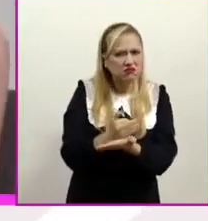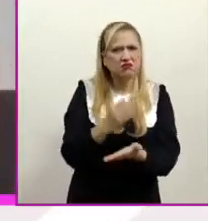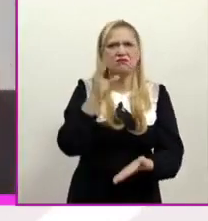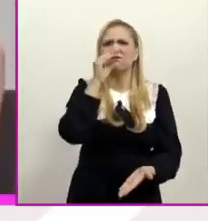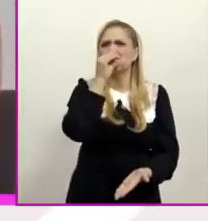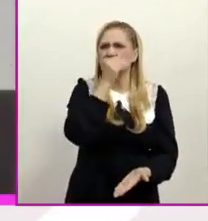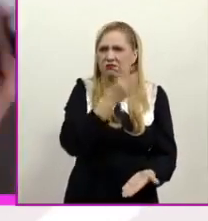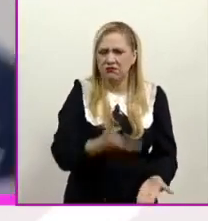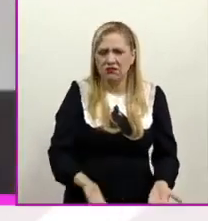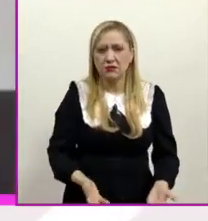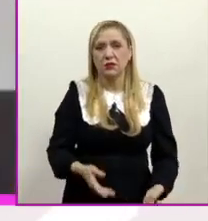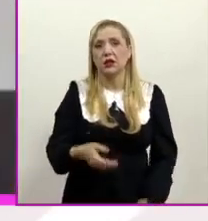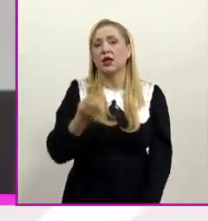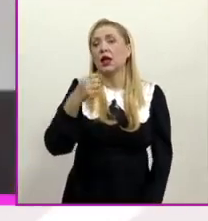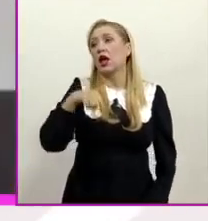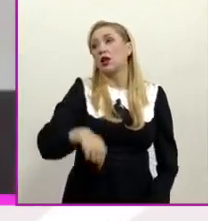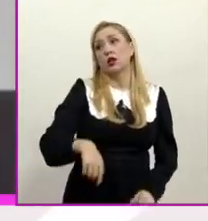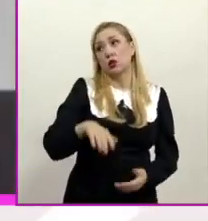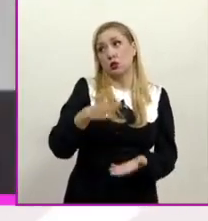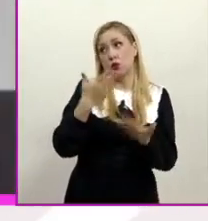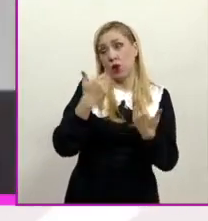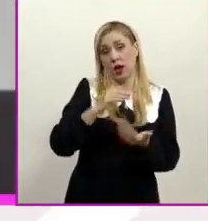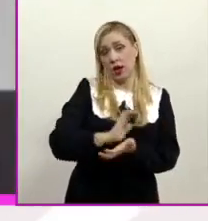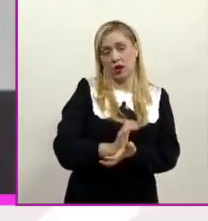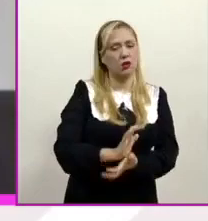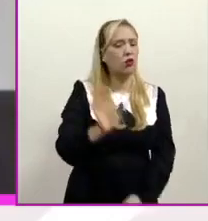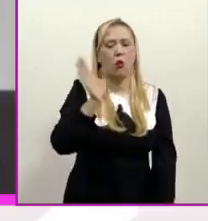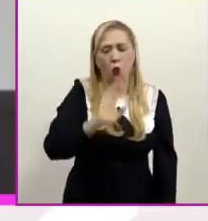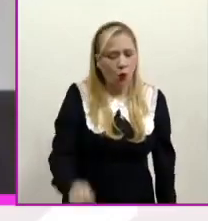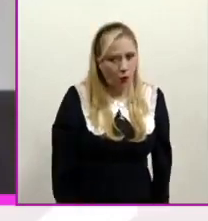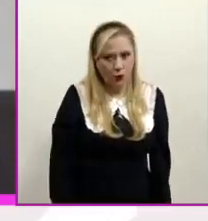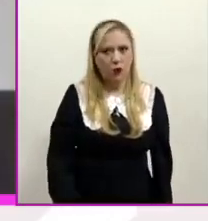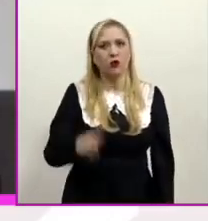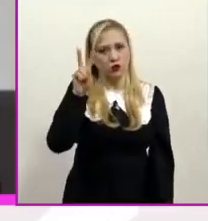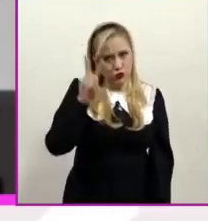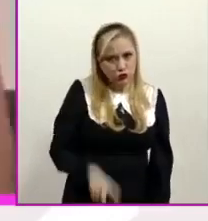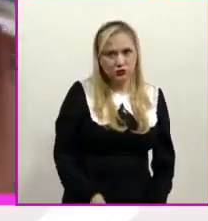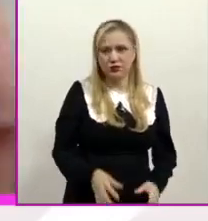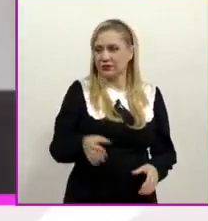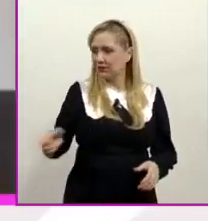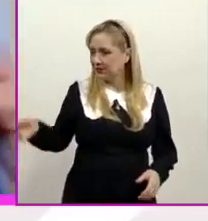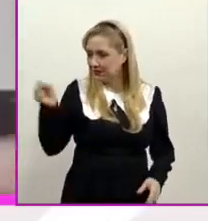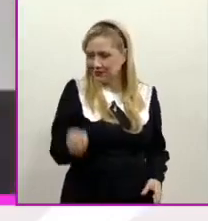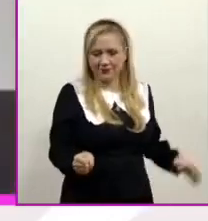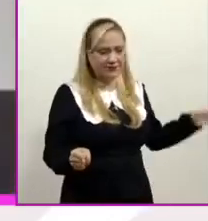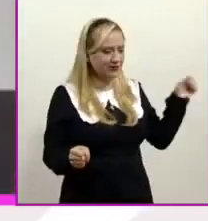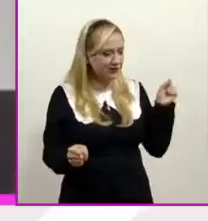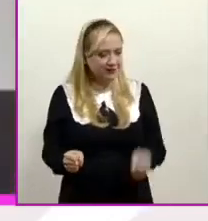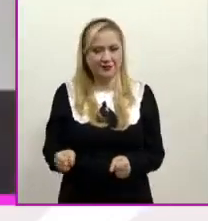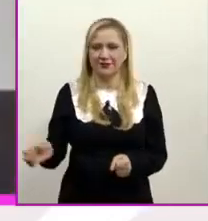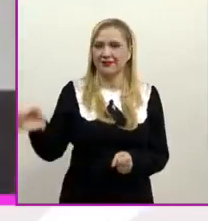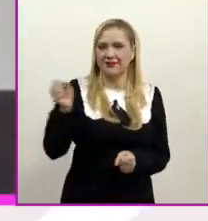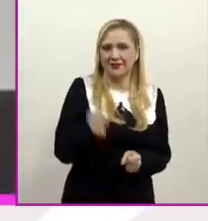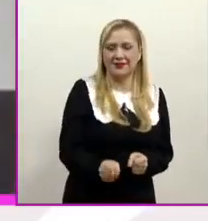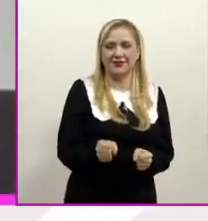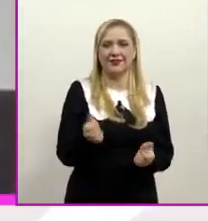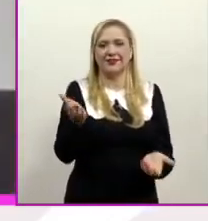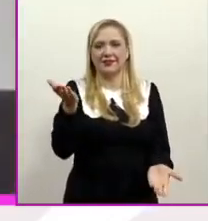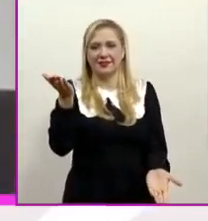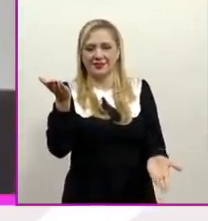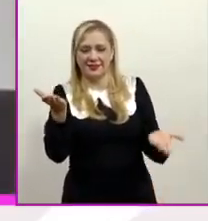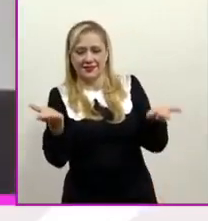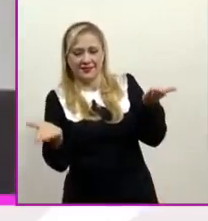solamente de aquí no discriminamos, no, hay que hacer acciones que equilibren la balanza,